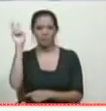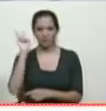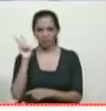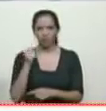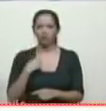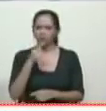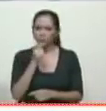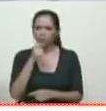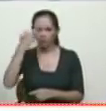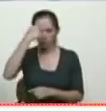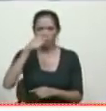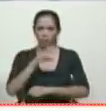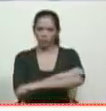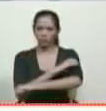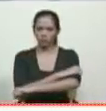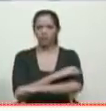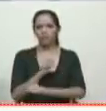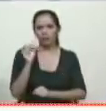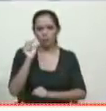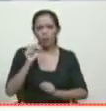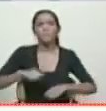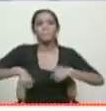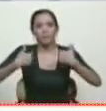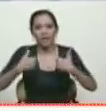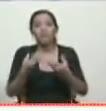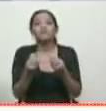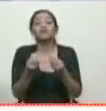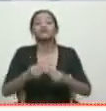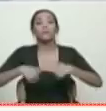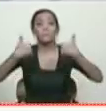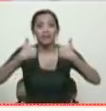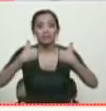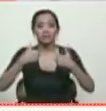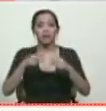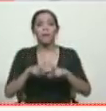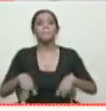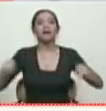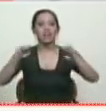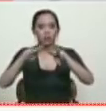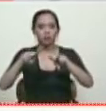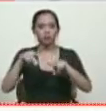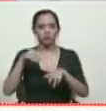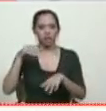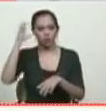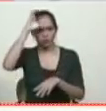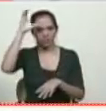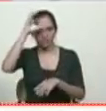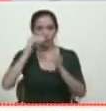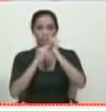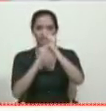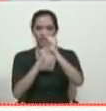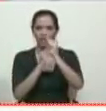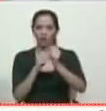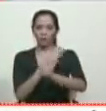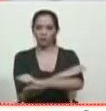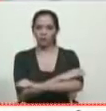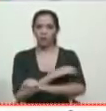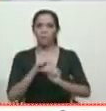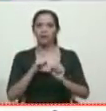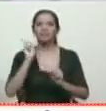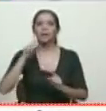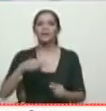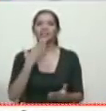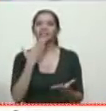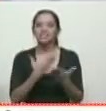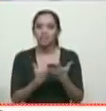al pueblo de la oposición, que es mucho más valioso y consciente que ese liderazgo de la oposición. Pero también le exijo a